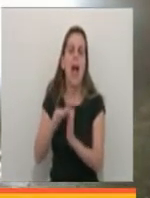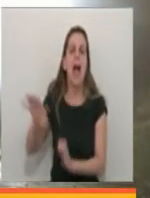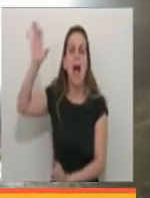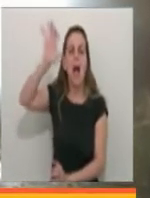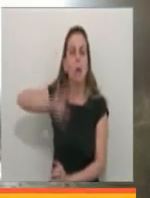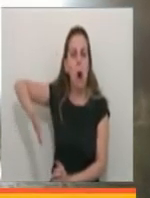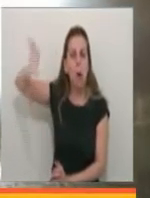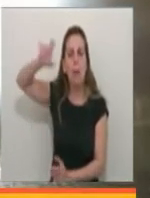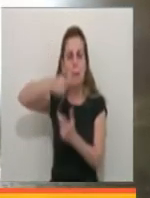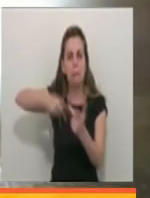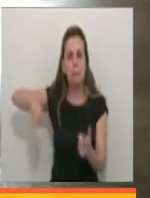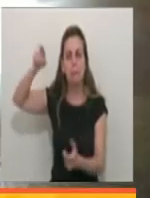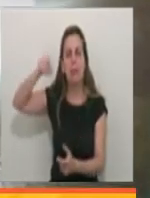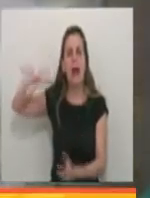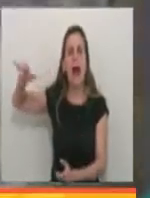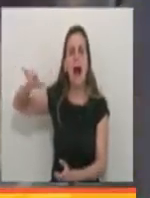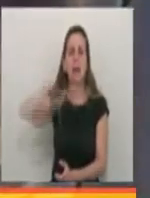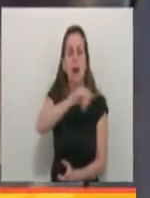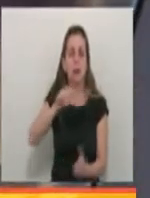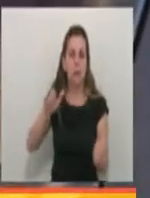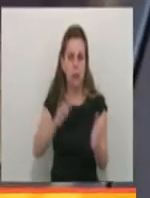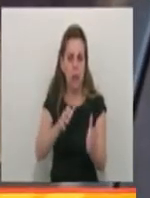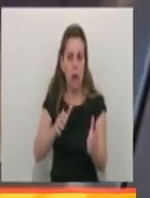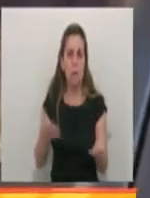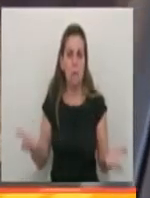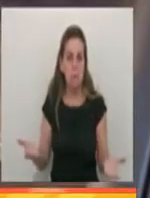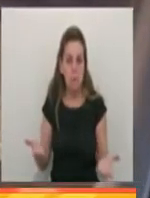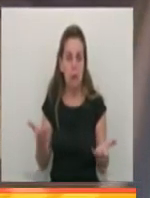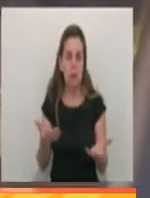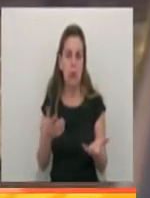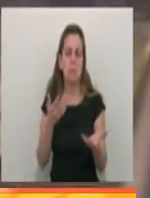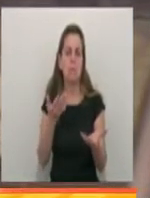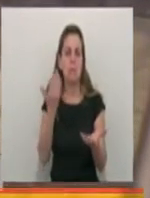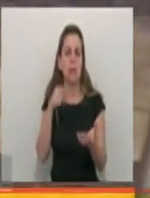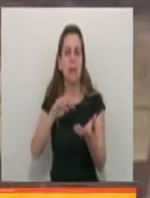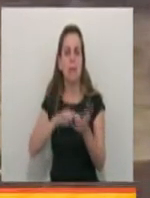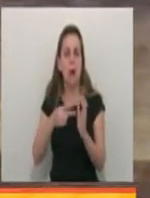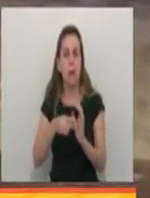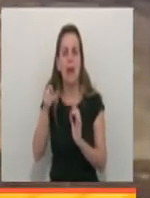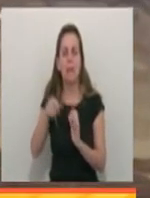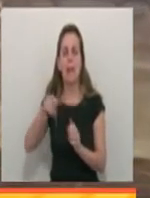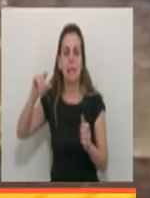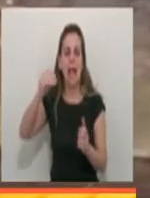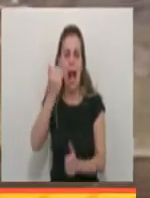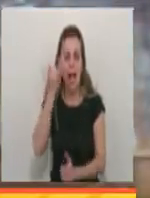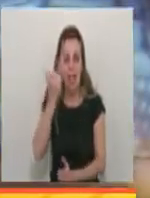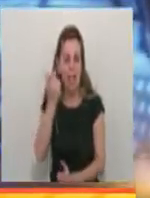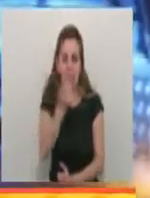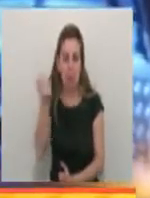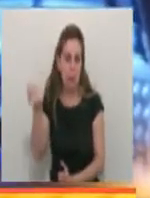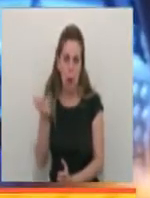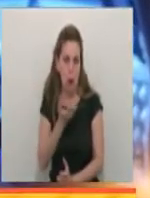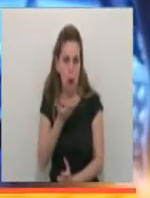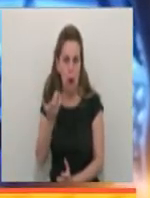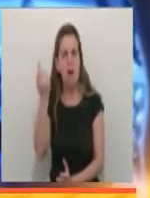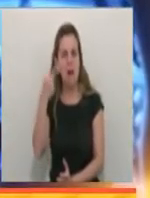de accidente este tipo de avión. Sí han habido algunos, pero con una periodicidad muy extensa, es decir, no han sido muy seguidos. Por